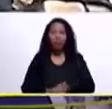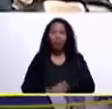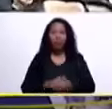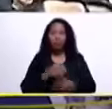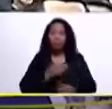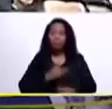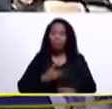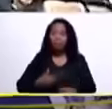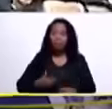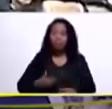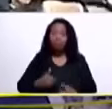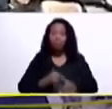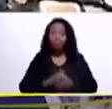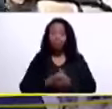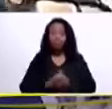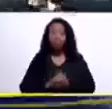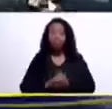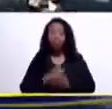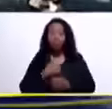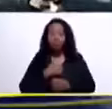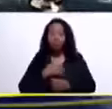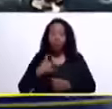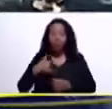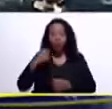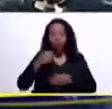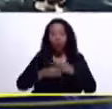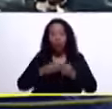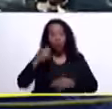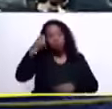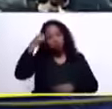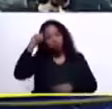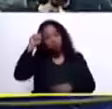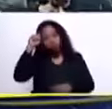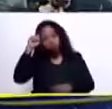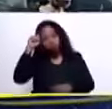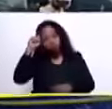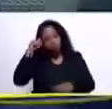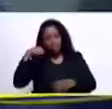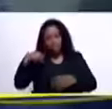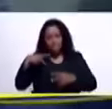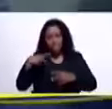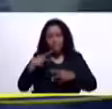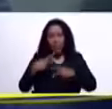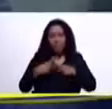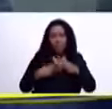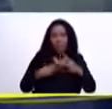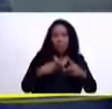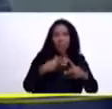presidente, recordar que este proceso arrancó